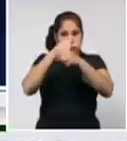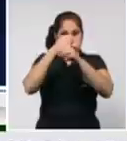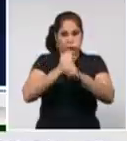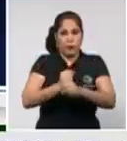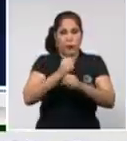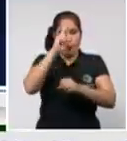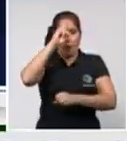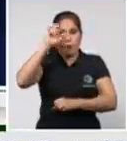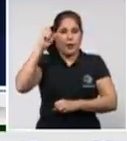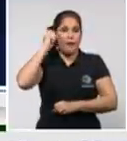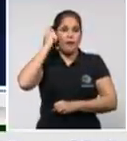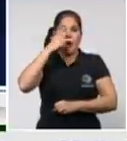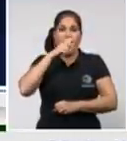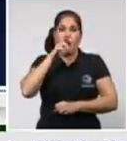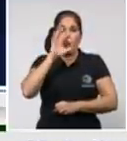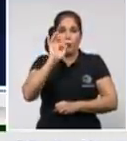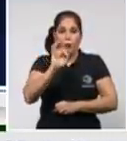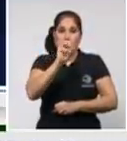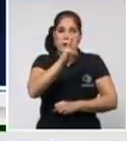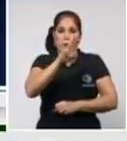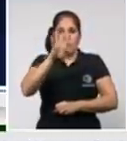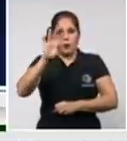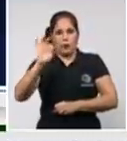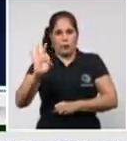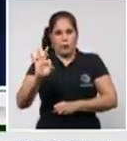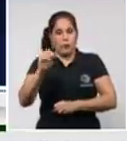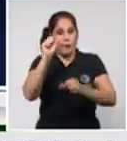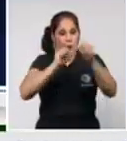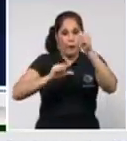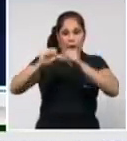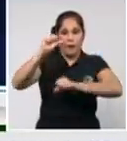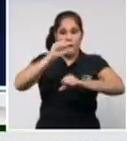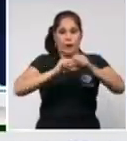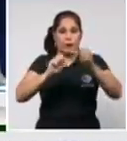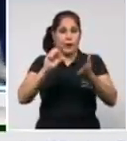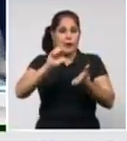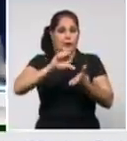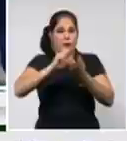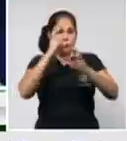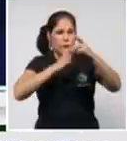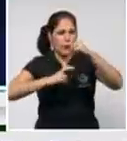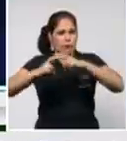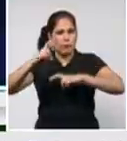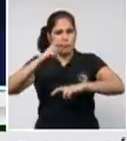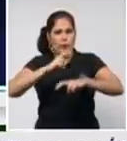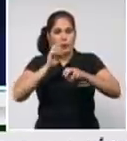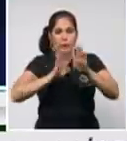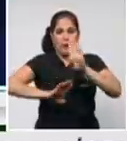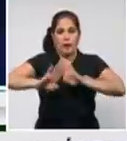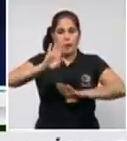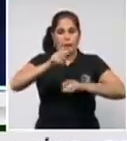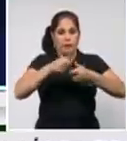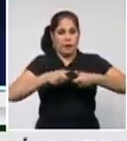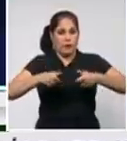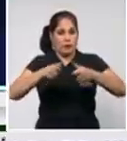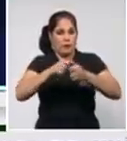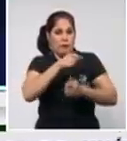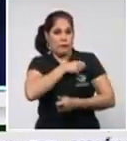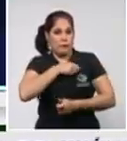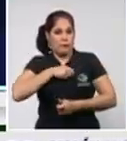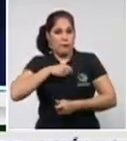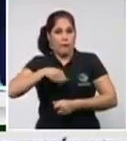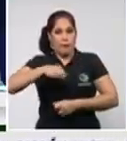Fajardo, 348. Los laboratorios del Centro de Investigaciones de la Defensa Civil de